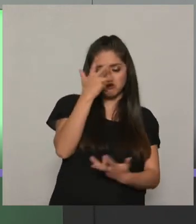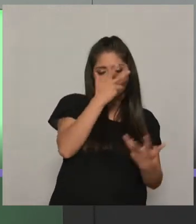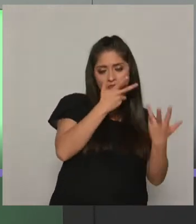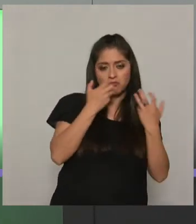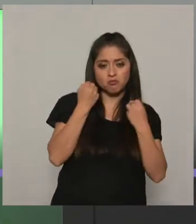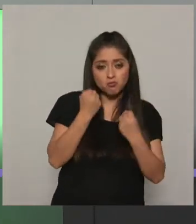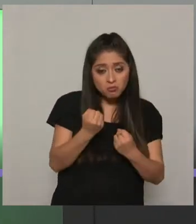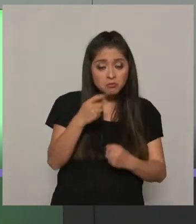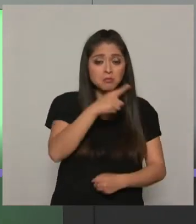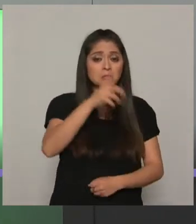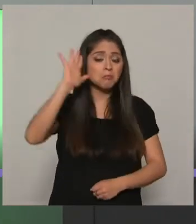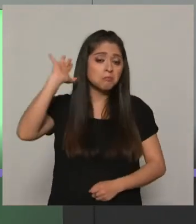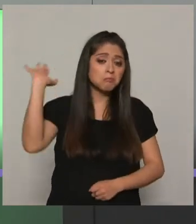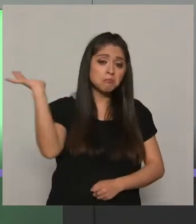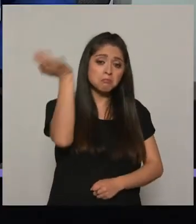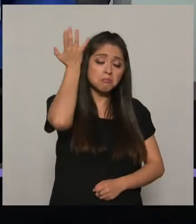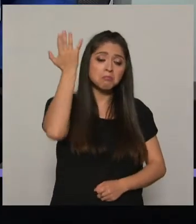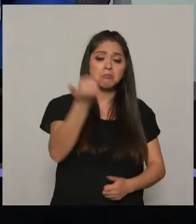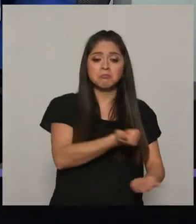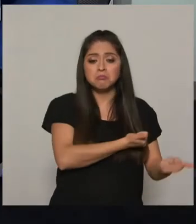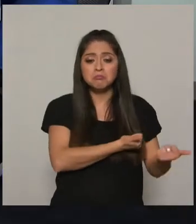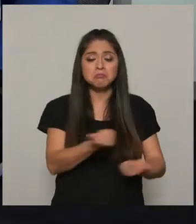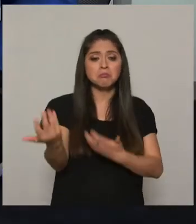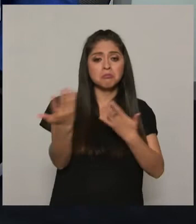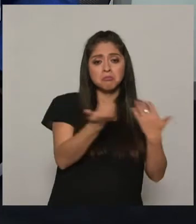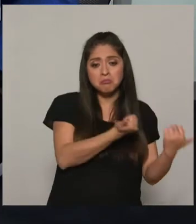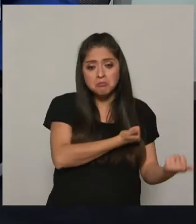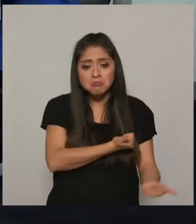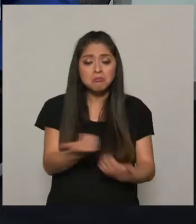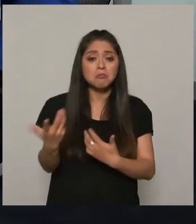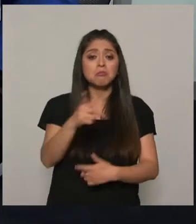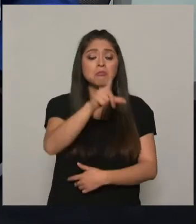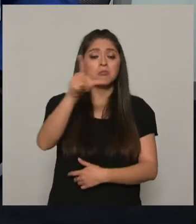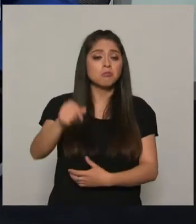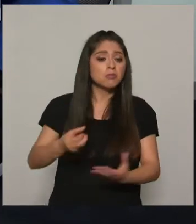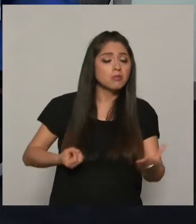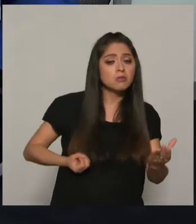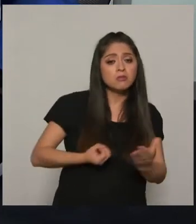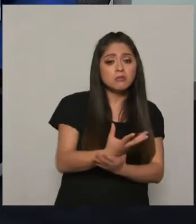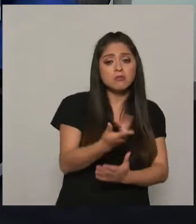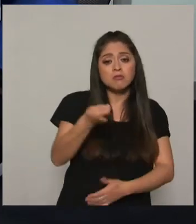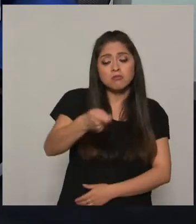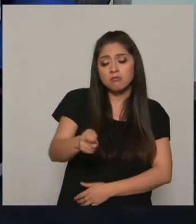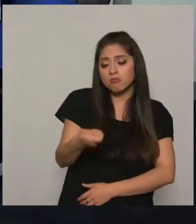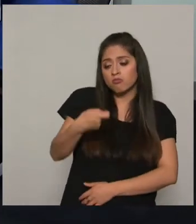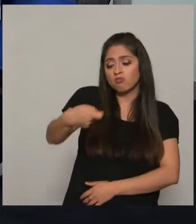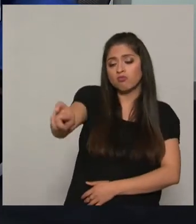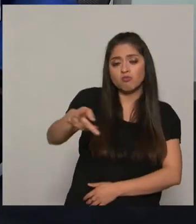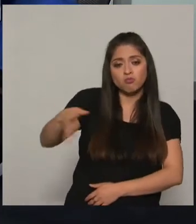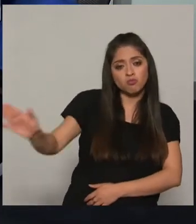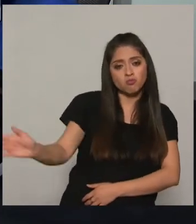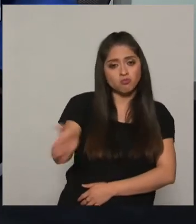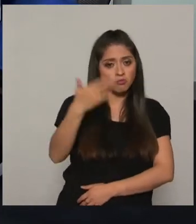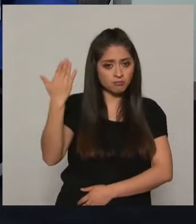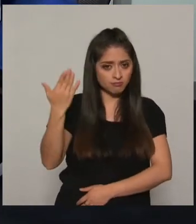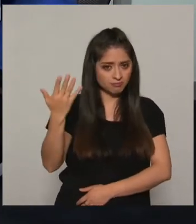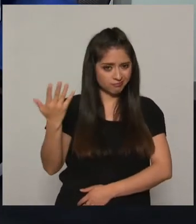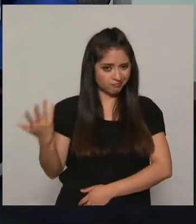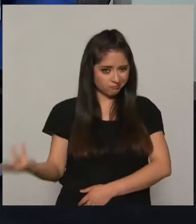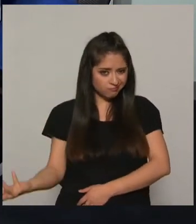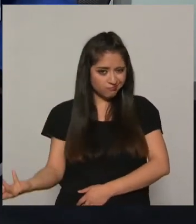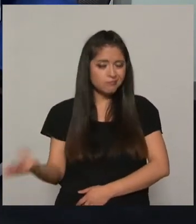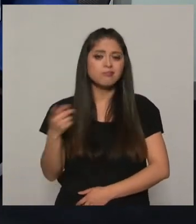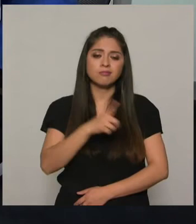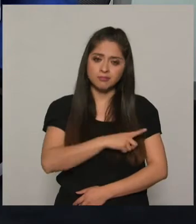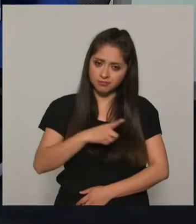le siguen llevando, dando, y encima salen, les dan el vehículo, las llaves para que se vayan a manejar, ¿no? Claro. Yo creo que debe, por eso también te digo, que